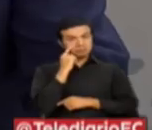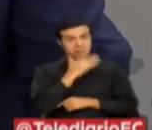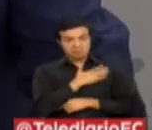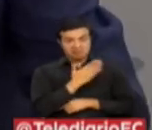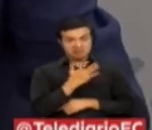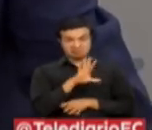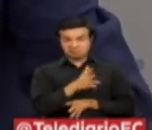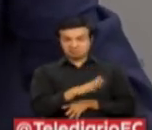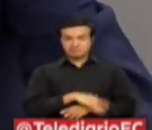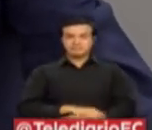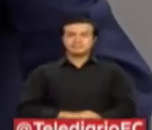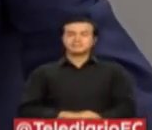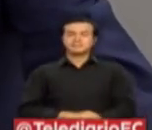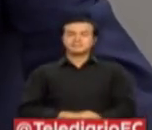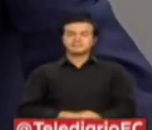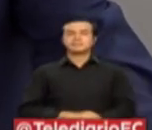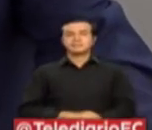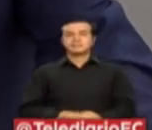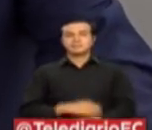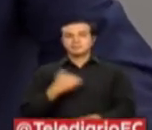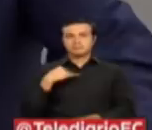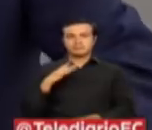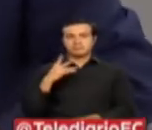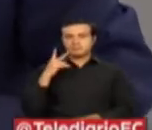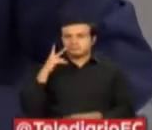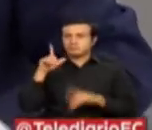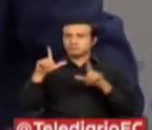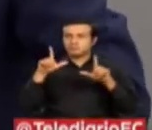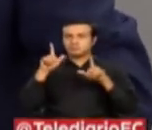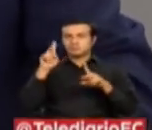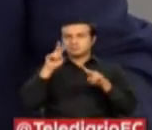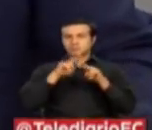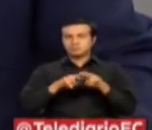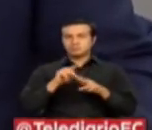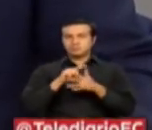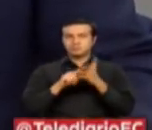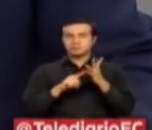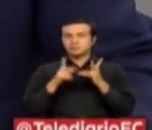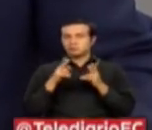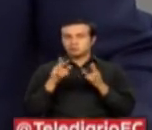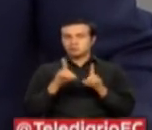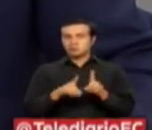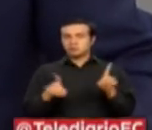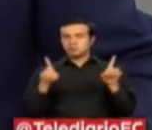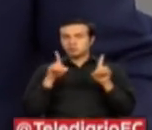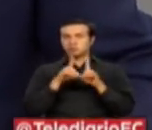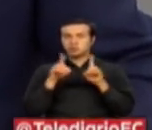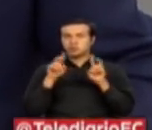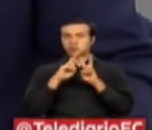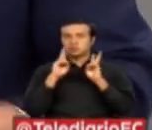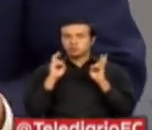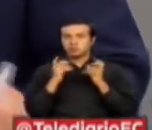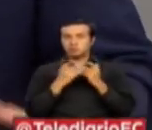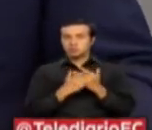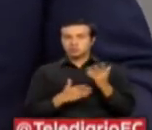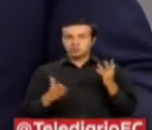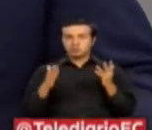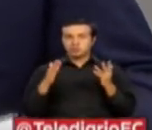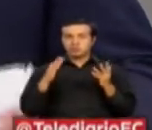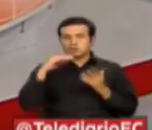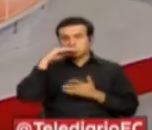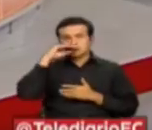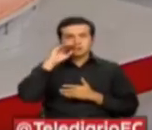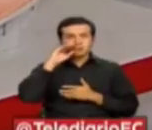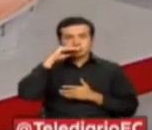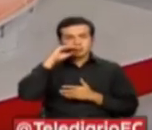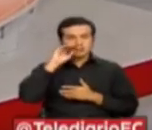bien. Quisiera pasar revista, aunque no lo tenemos en gráficos, pasar revista a los mismos números respecto de Jaime